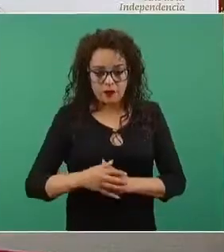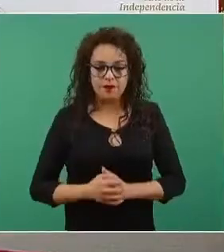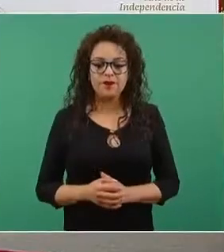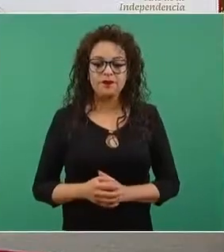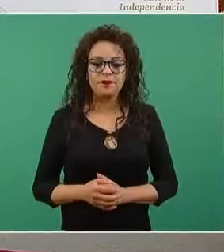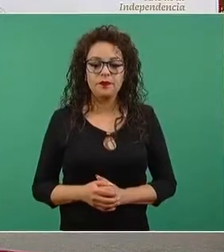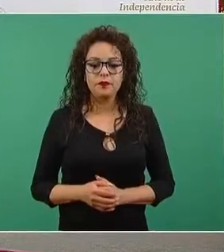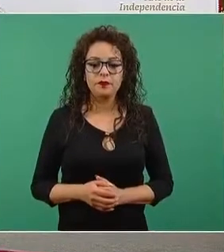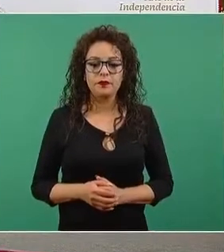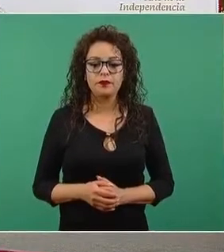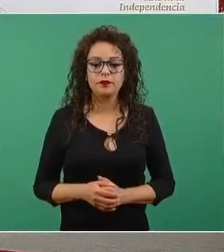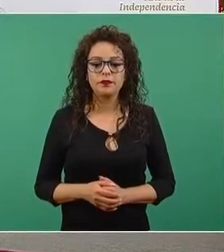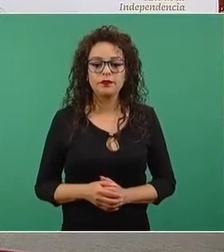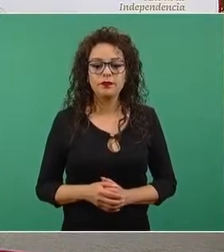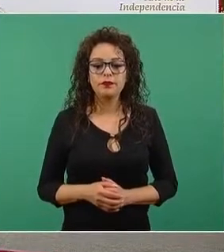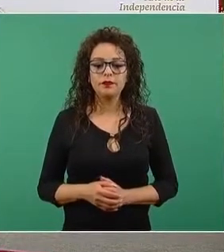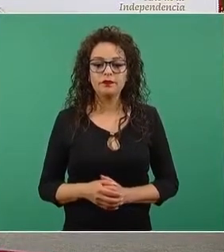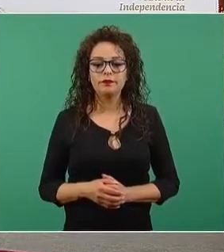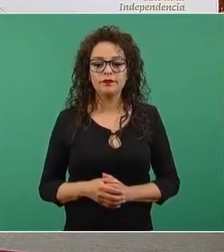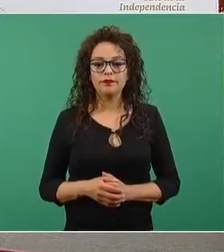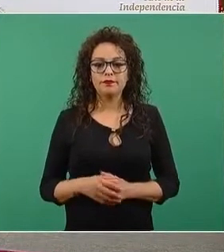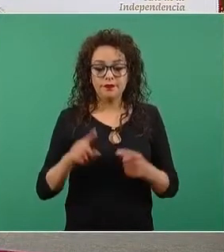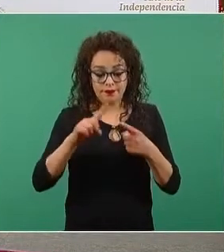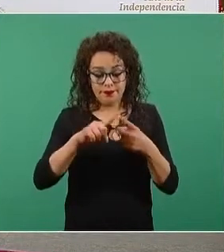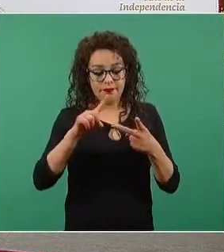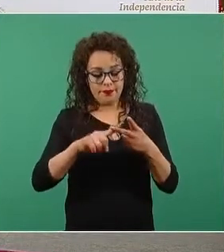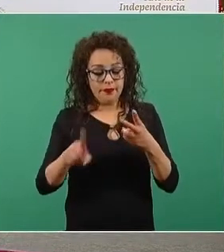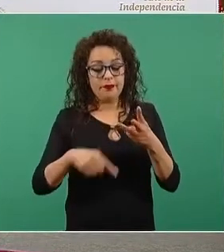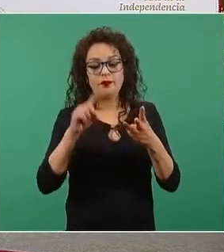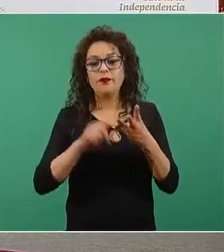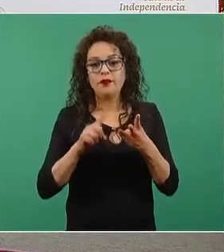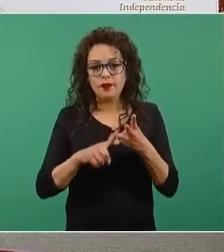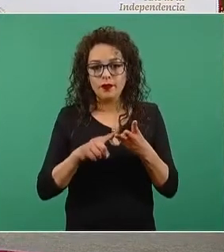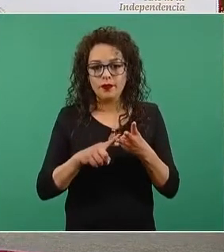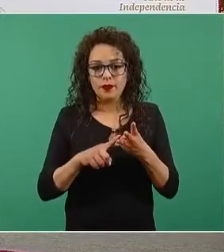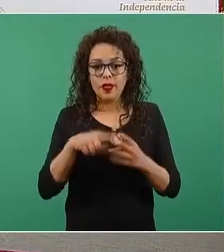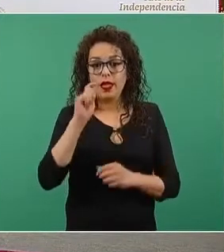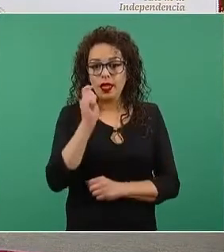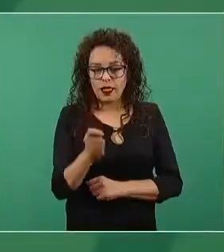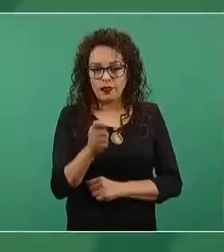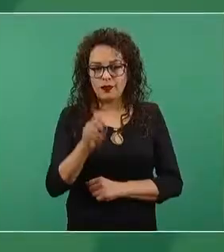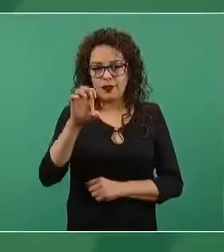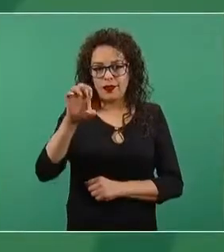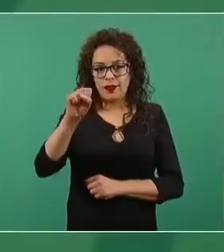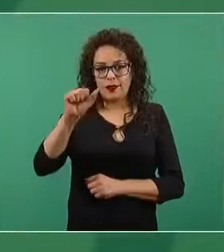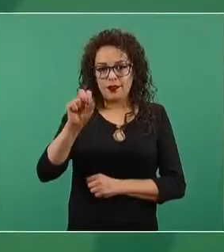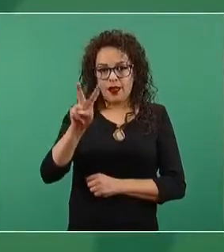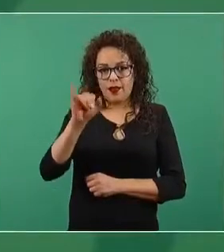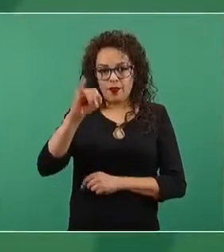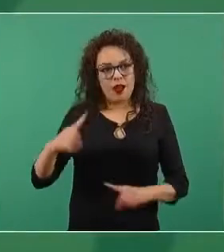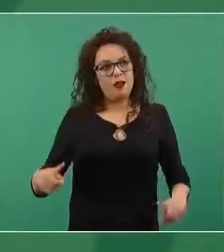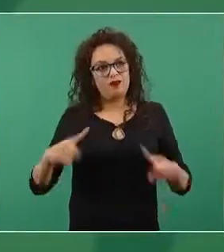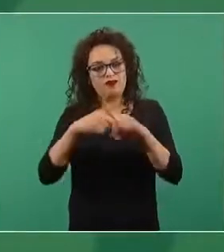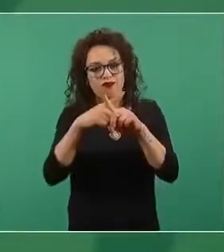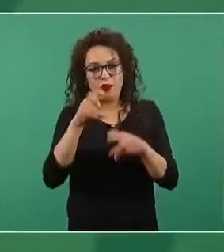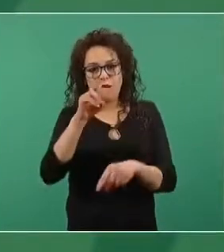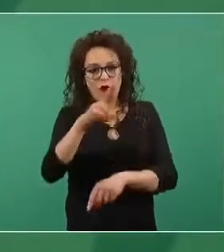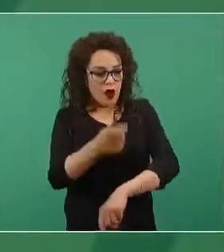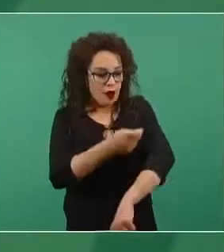a decirlo tal vez no en orden, pues son los eventos adversos que se presentan por la aplicación de esta vacuna,